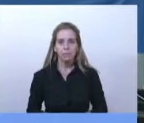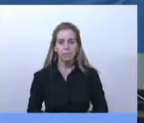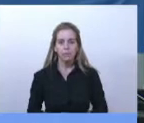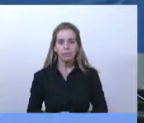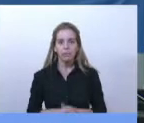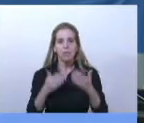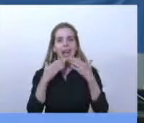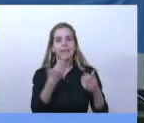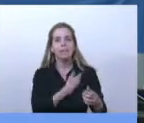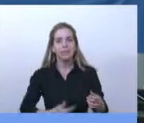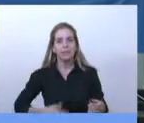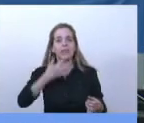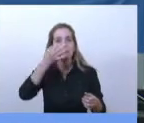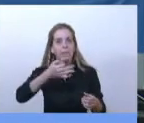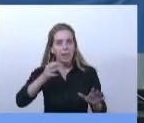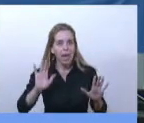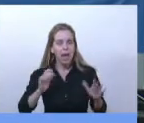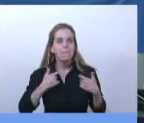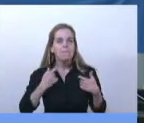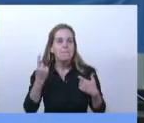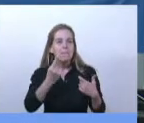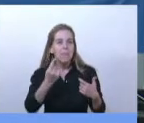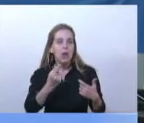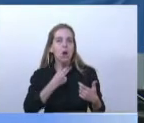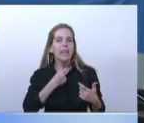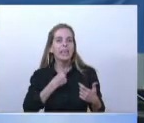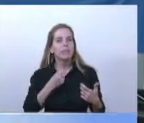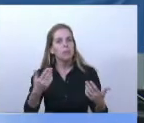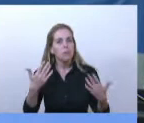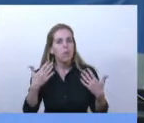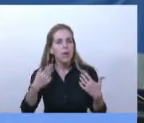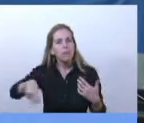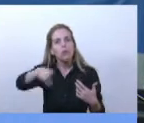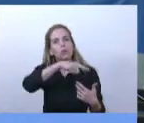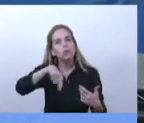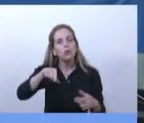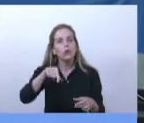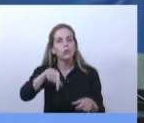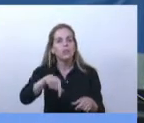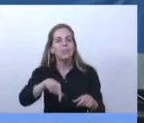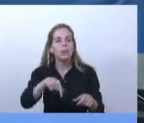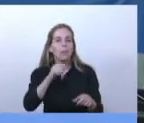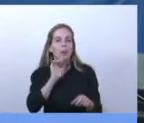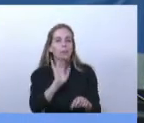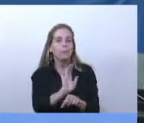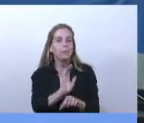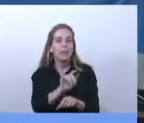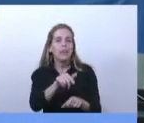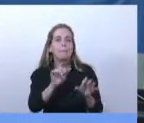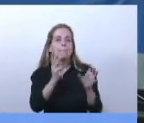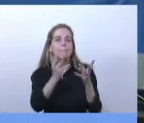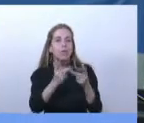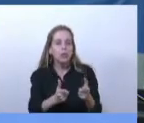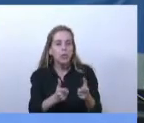y la verdad es que quisiese que pudiésemos llamar a este proyecto o como se dice a las